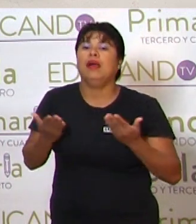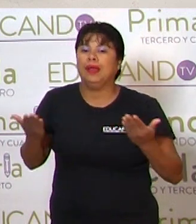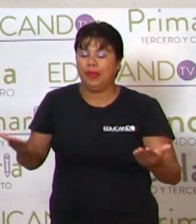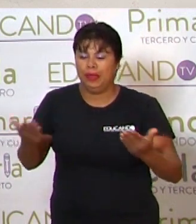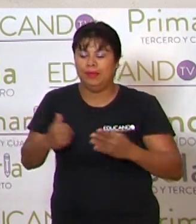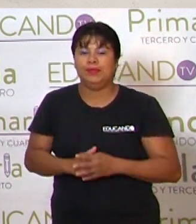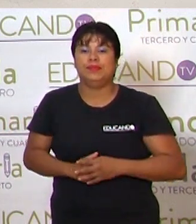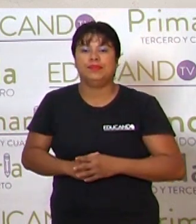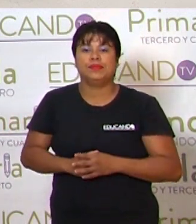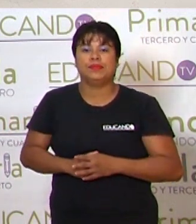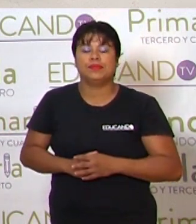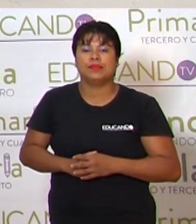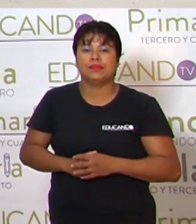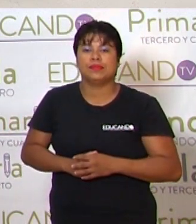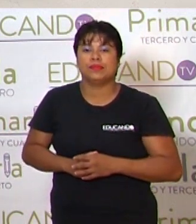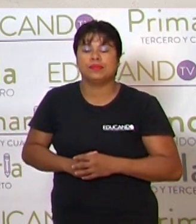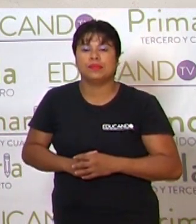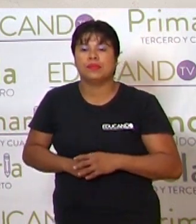Ahora,